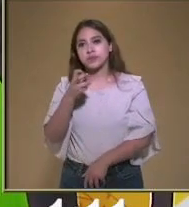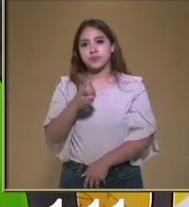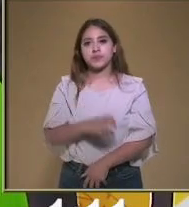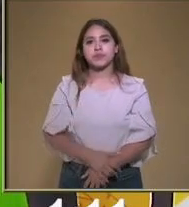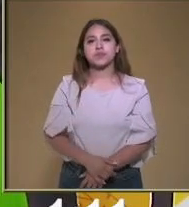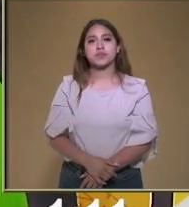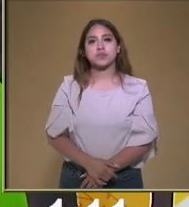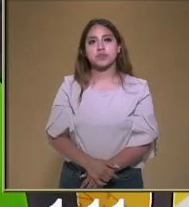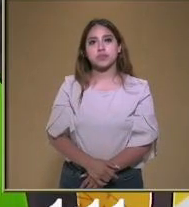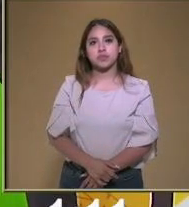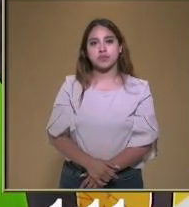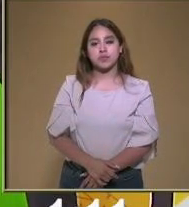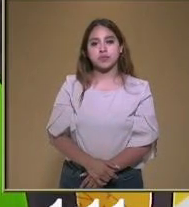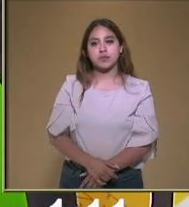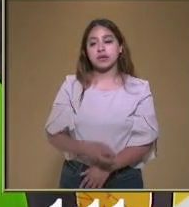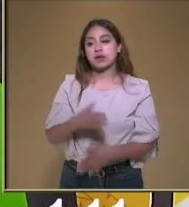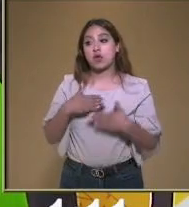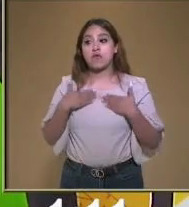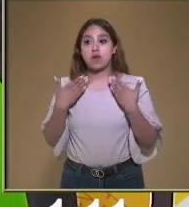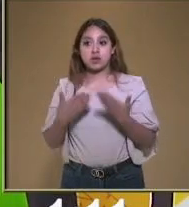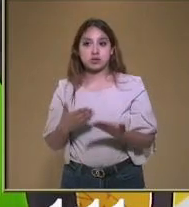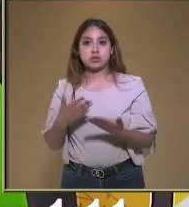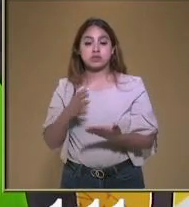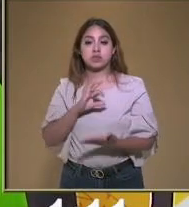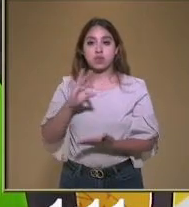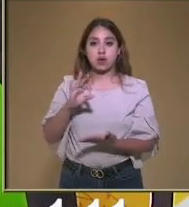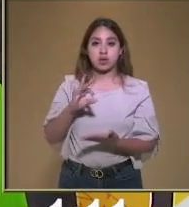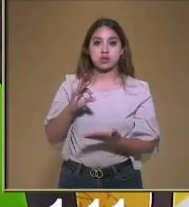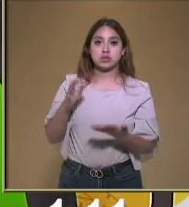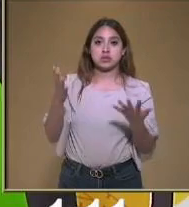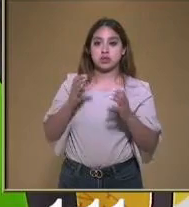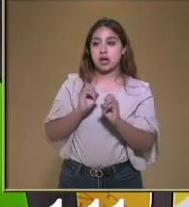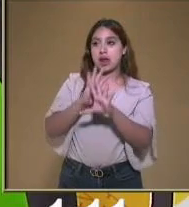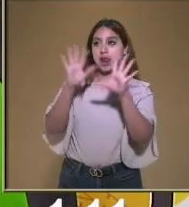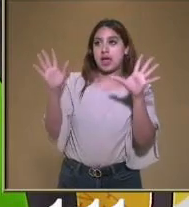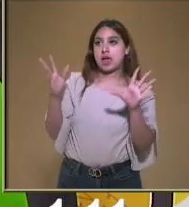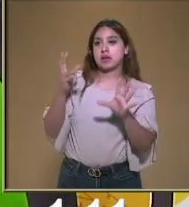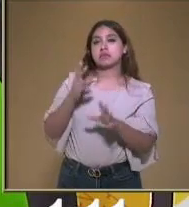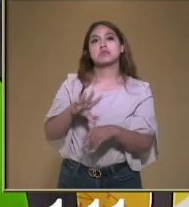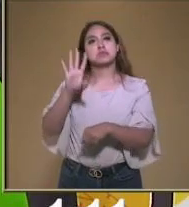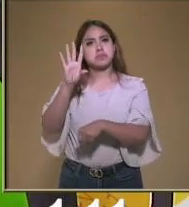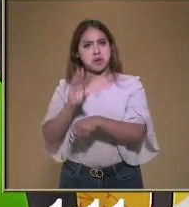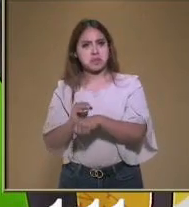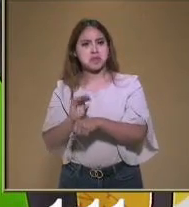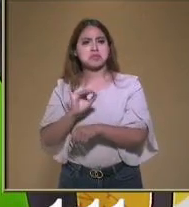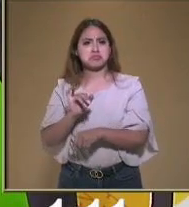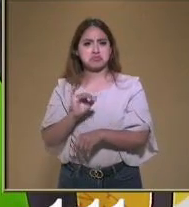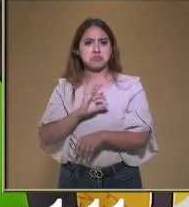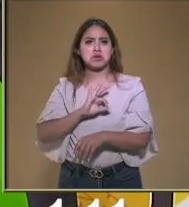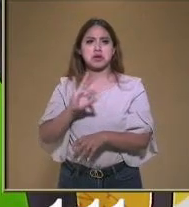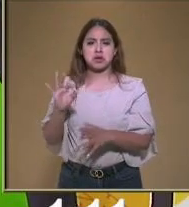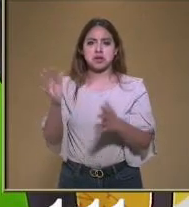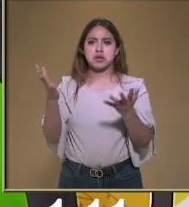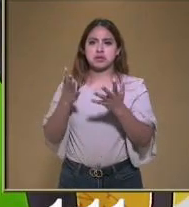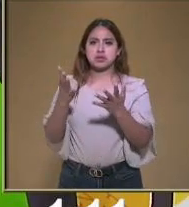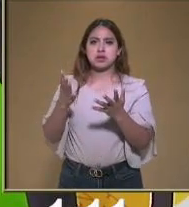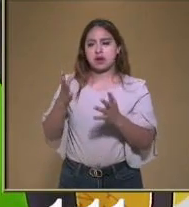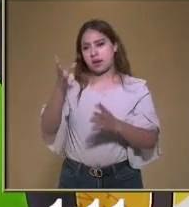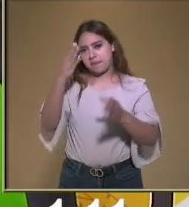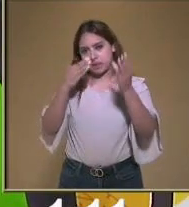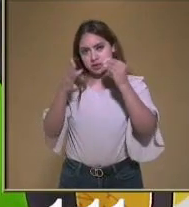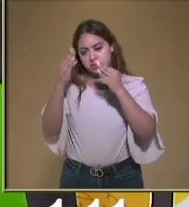que es importante para brindar confianza, para que las instrucciones sean claras y pues nos permita propiamente el aprendizaje, ¿verdad? Y